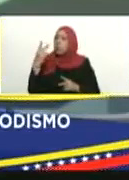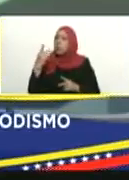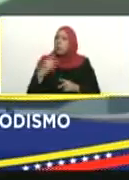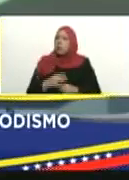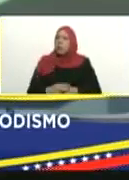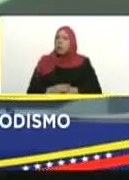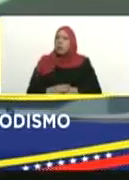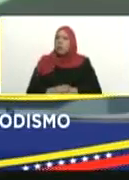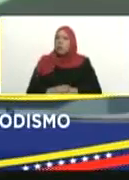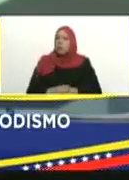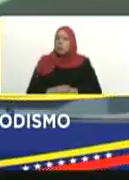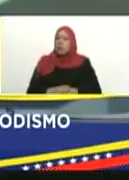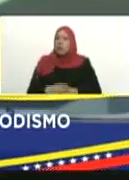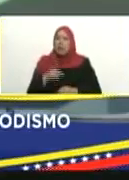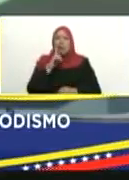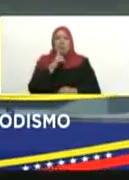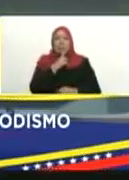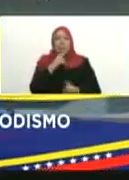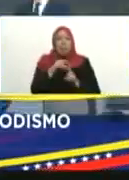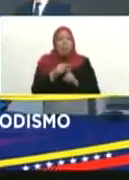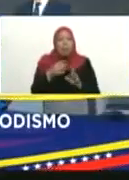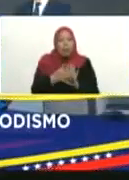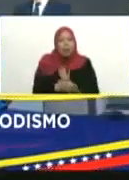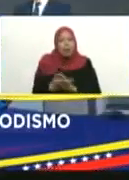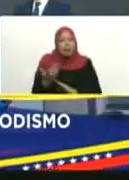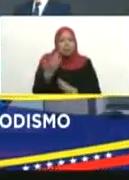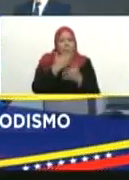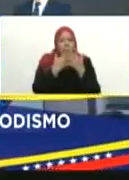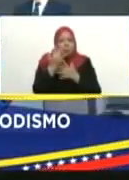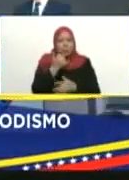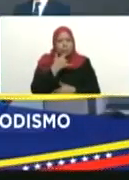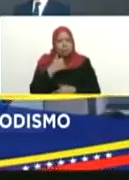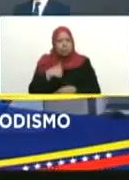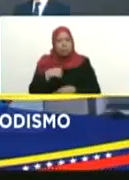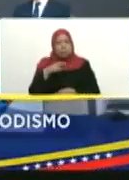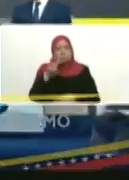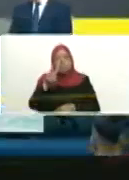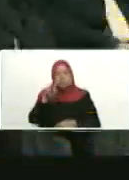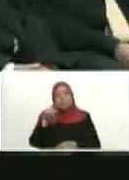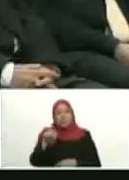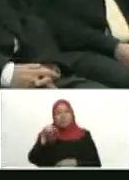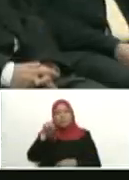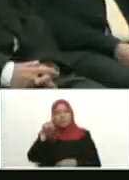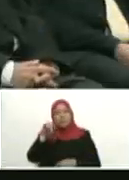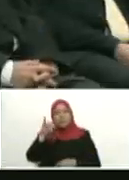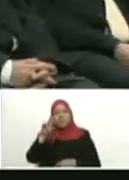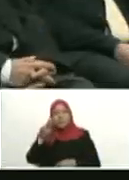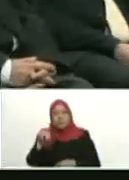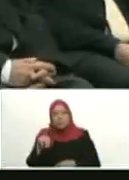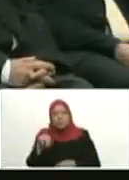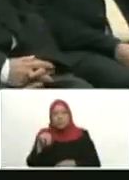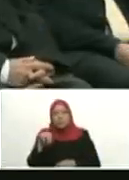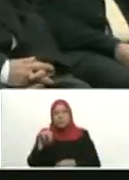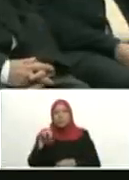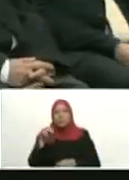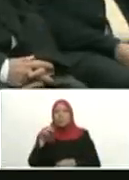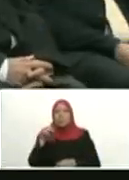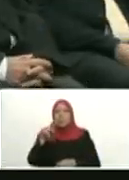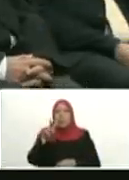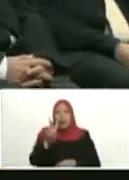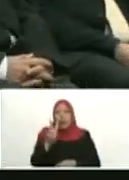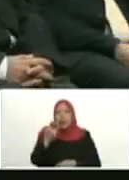Vapers. ¿Cómo se pronuncia? Y yo como decía, ¿y cómo es? Vapers.